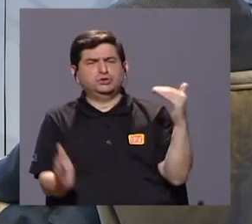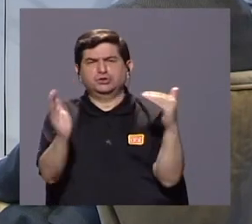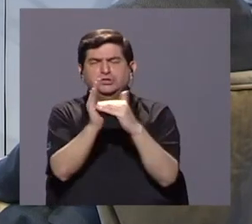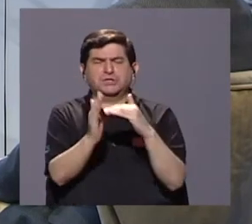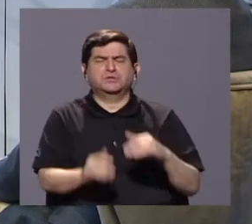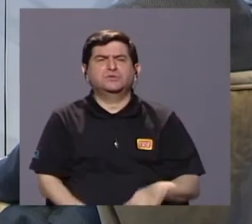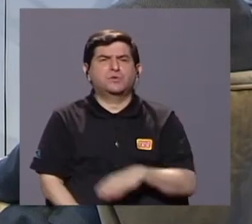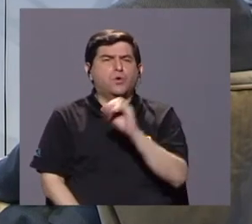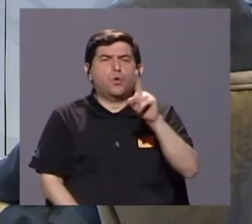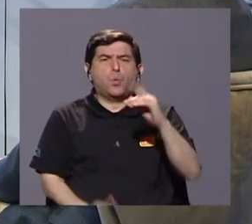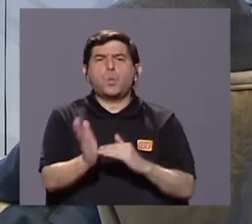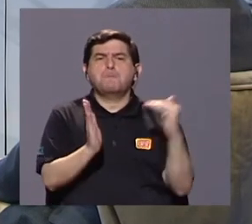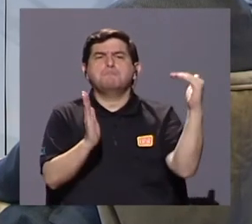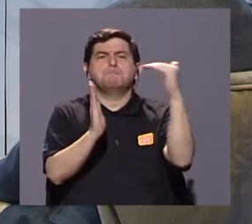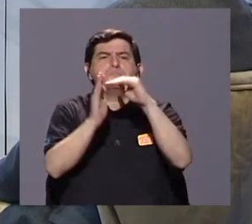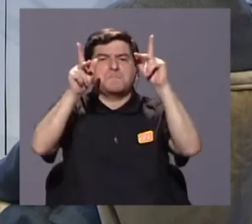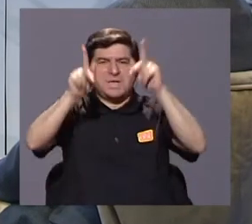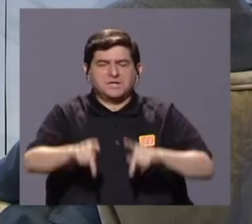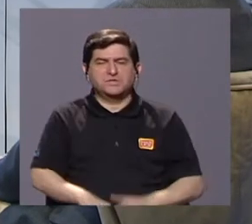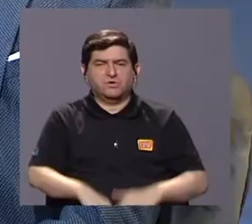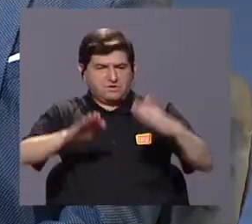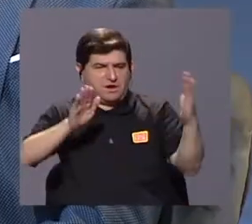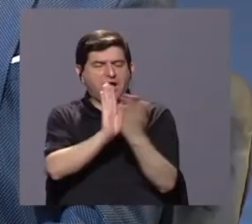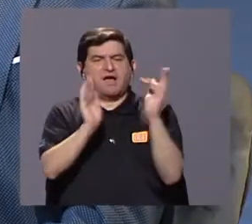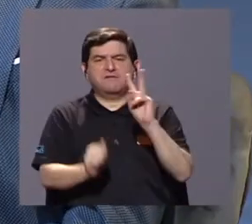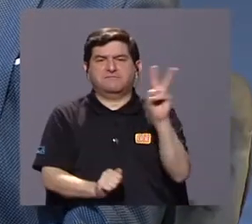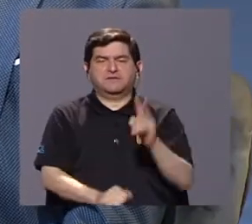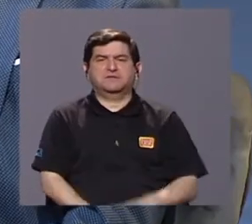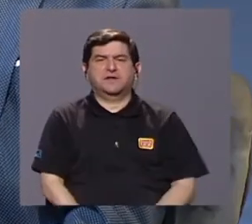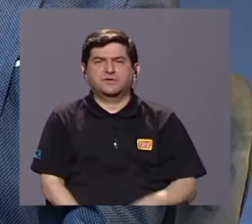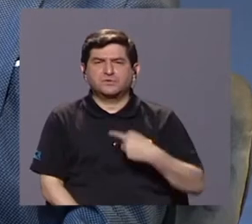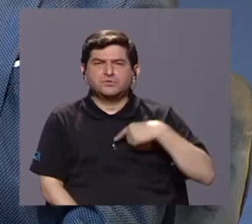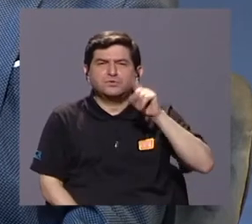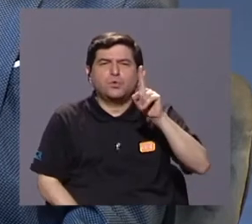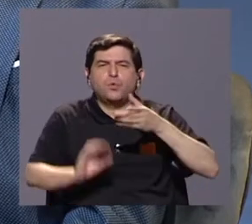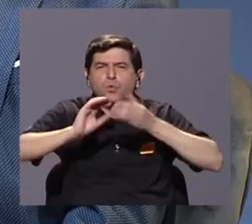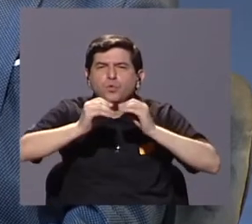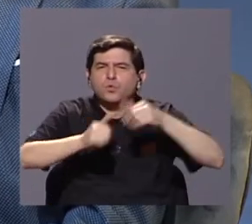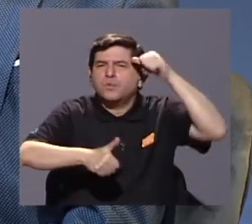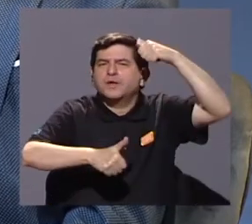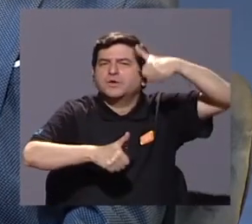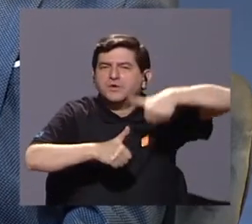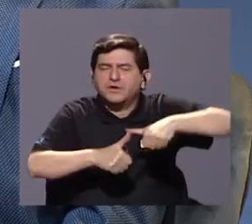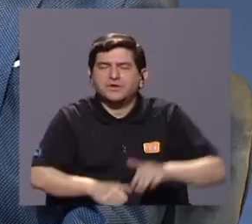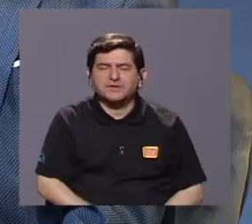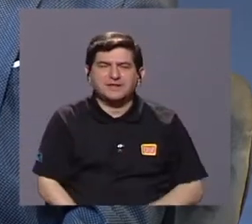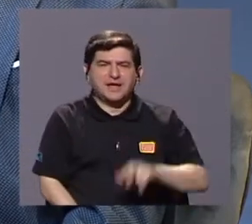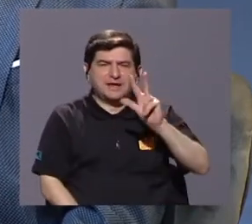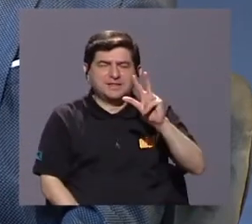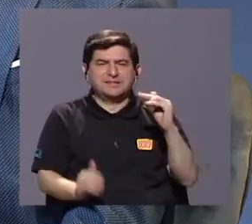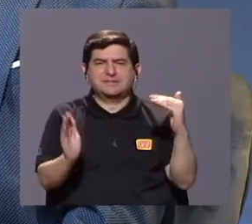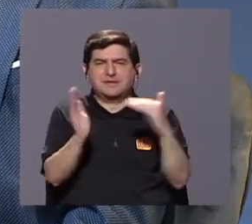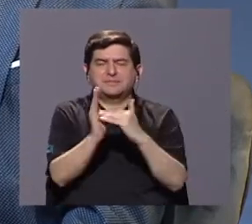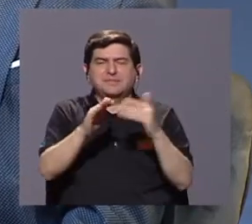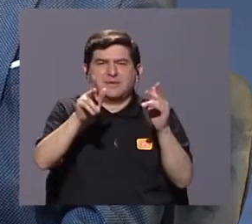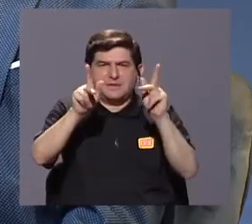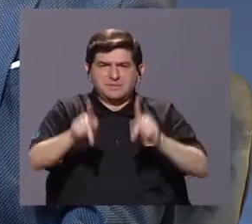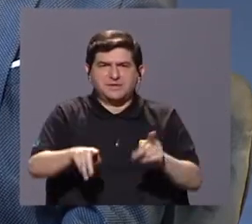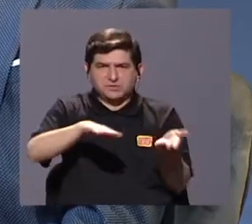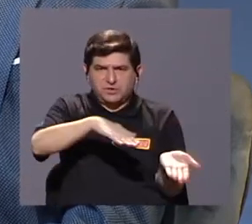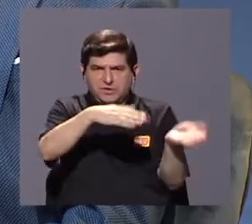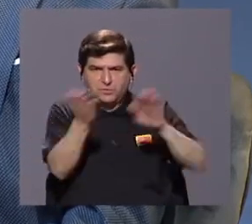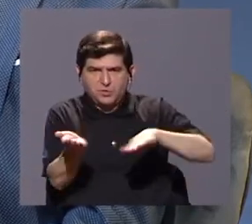y 1.000.000 de personas expuestas a este virus. Voy a retomar un dato que usted dijo, 3.000 muertes en nuestro